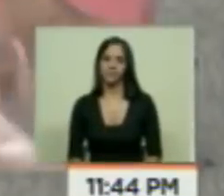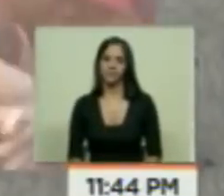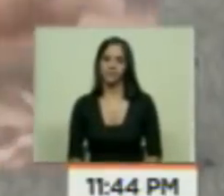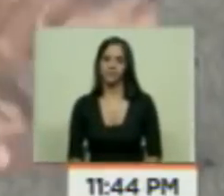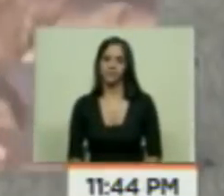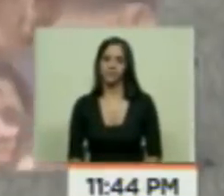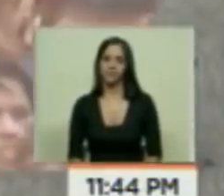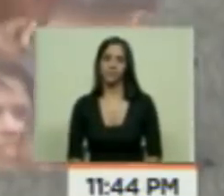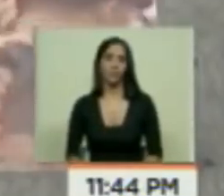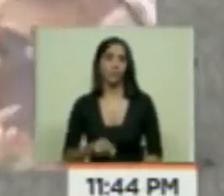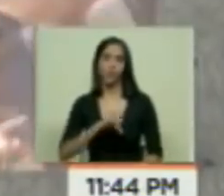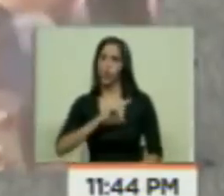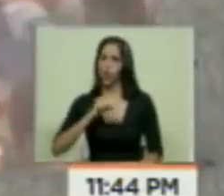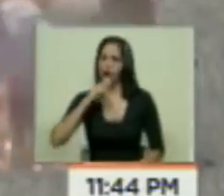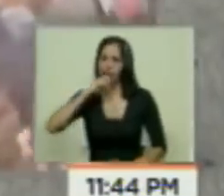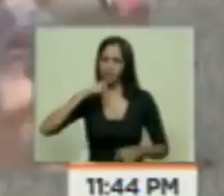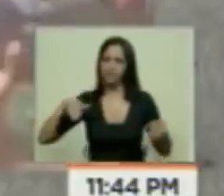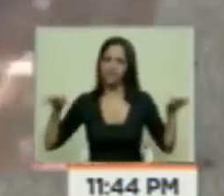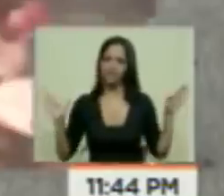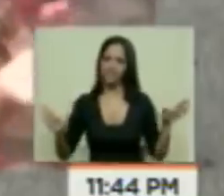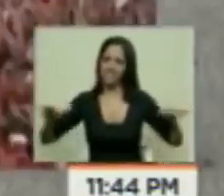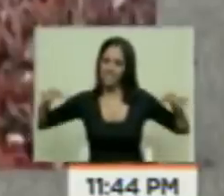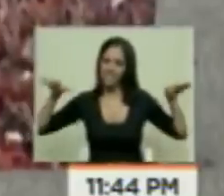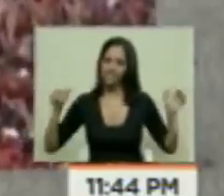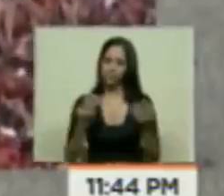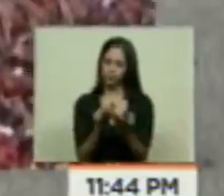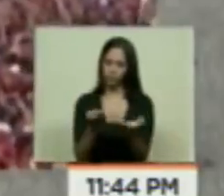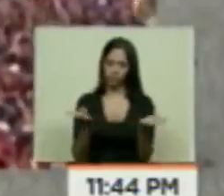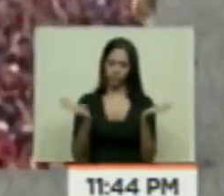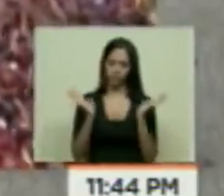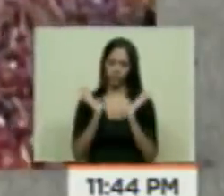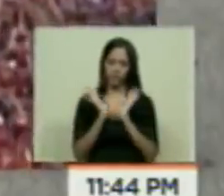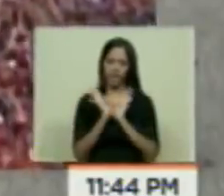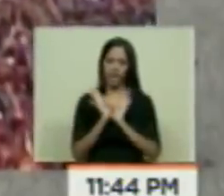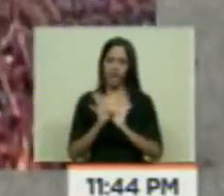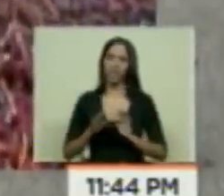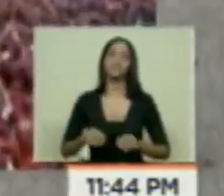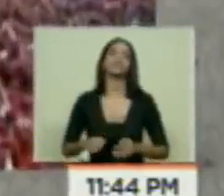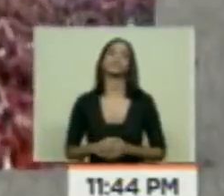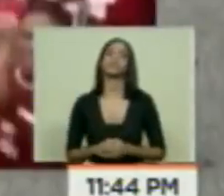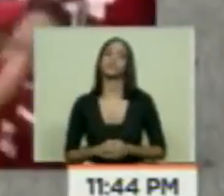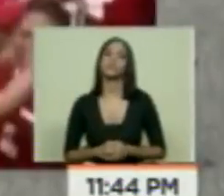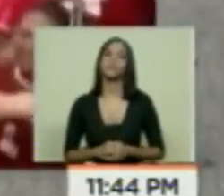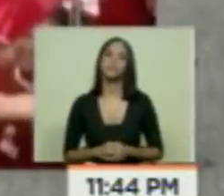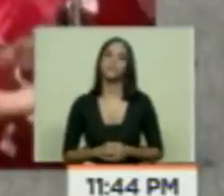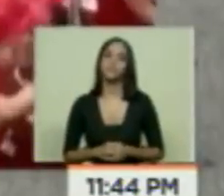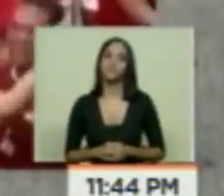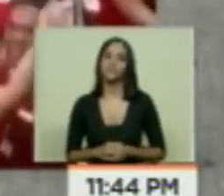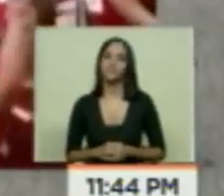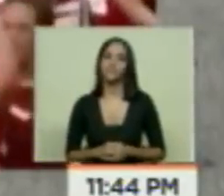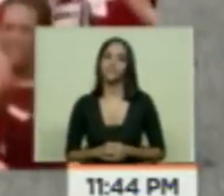No envidio el vuelo ni el nido al turpial.